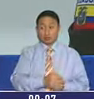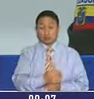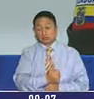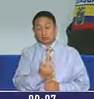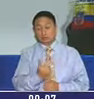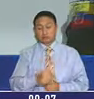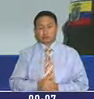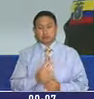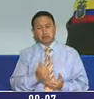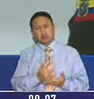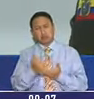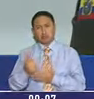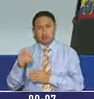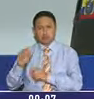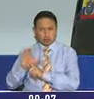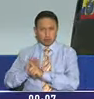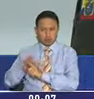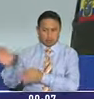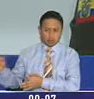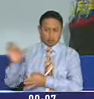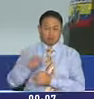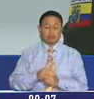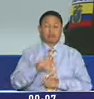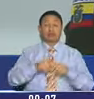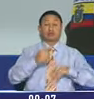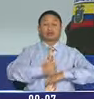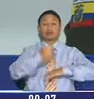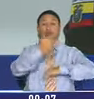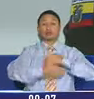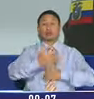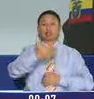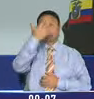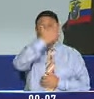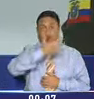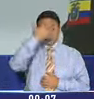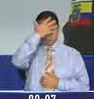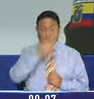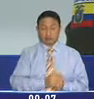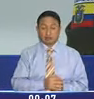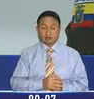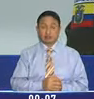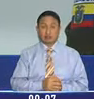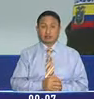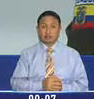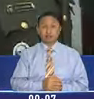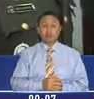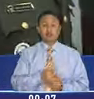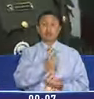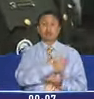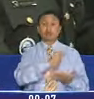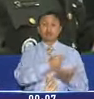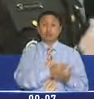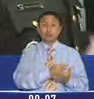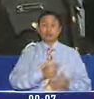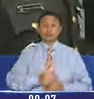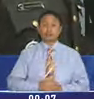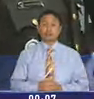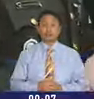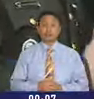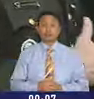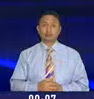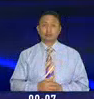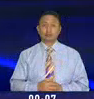algunas jurisdicciones, algunos jueces de Esmeraldas, juez de Pueblo Viejo, algún juez de Guayas. En Quito informó